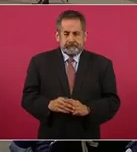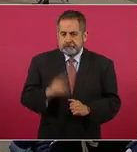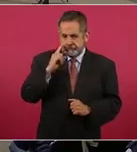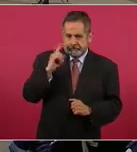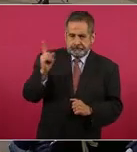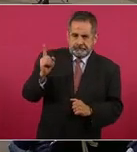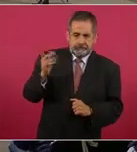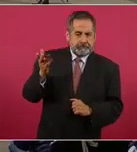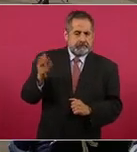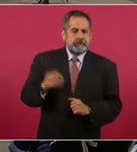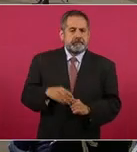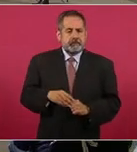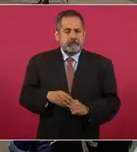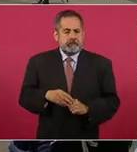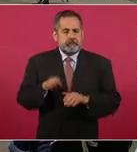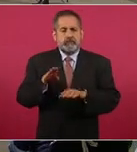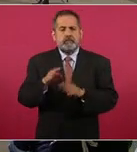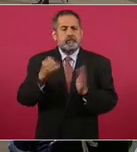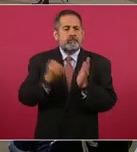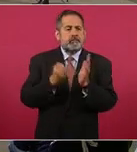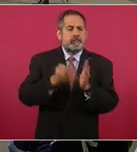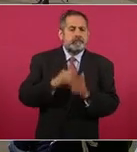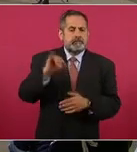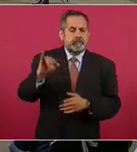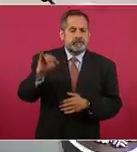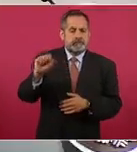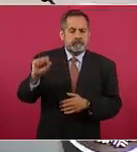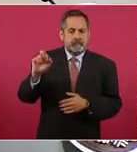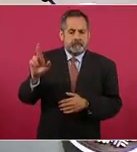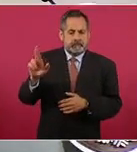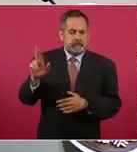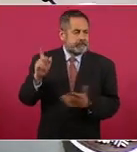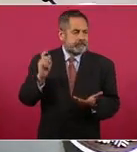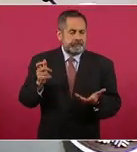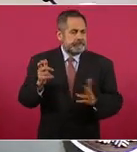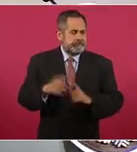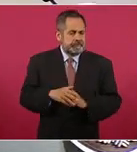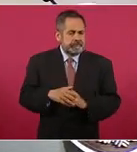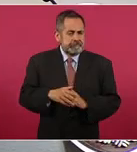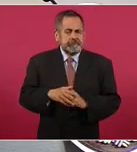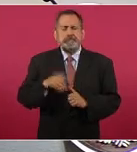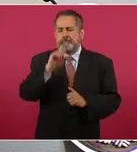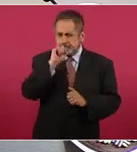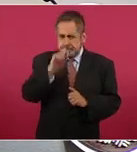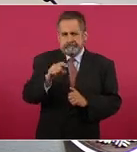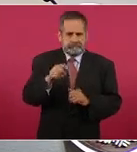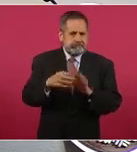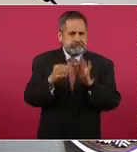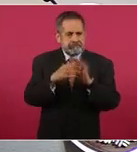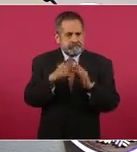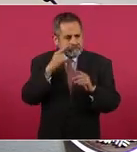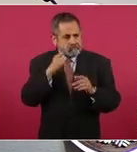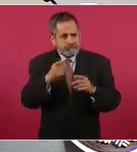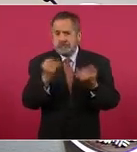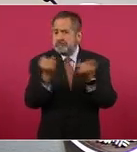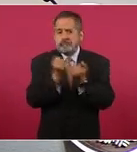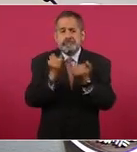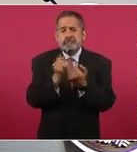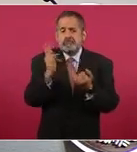vamos a ver nada más lo que se refiere al impuesto sobre la renta. El impuesto sobre la renta también vemos un comportamiento